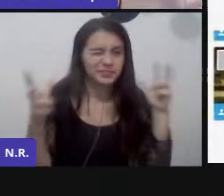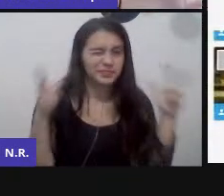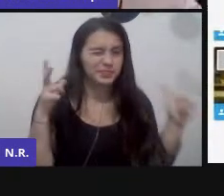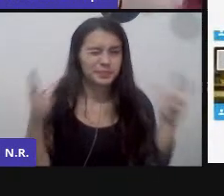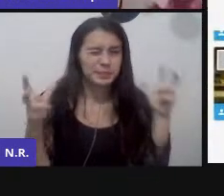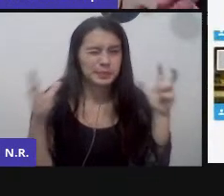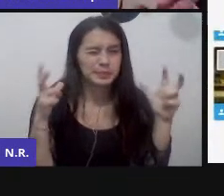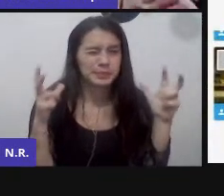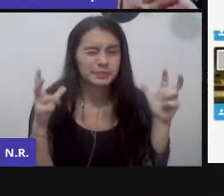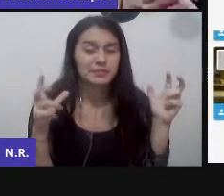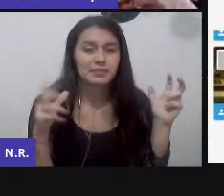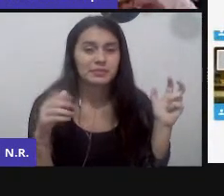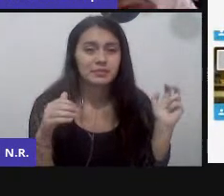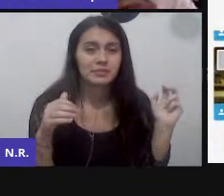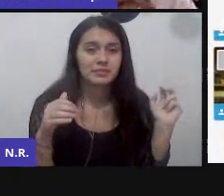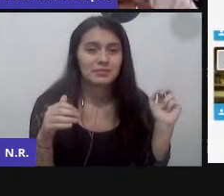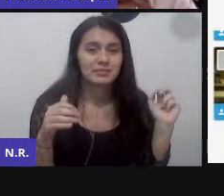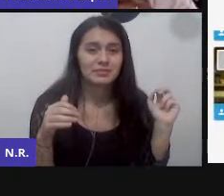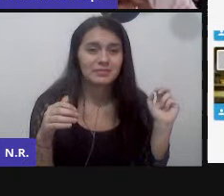Porque